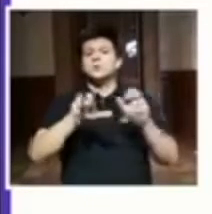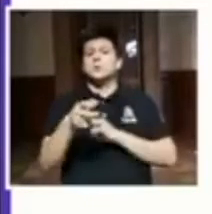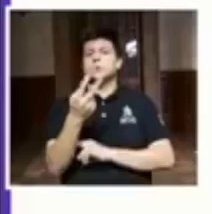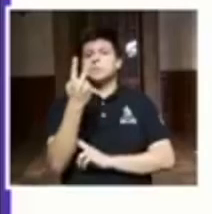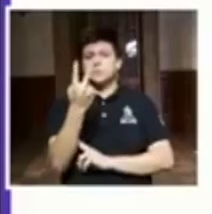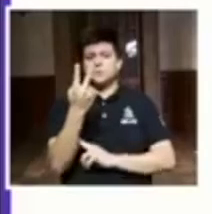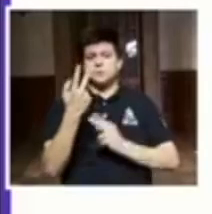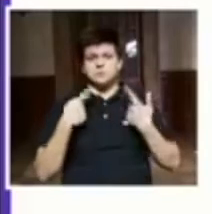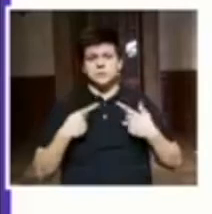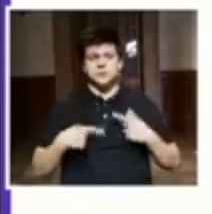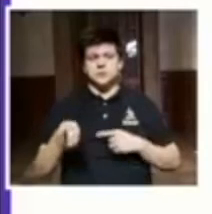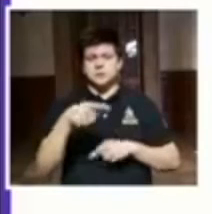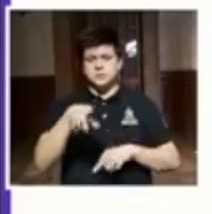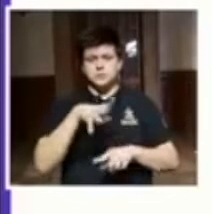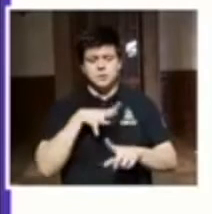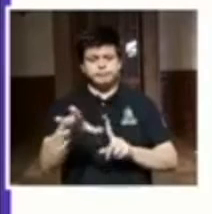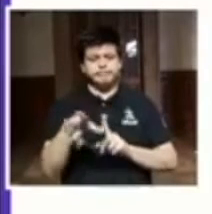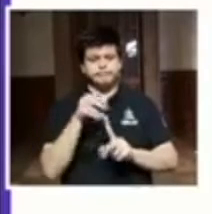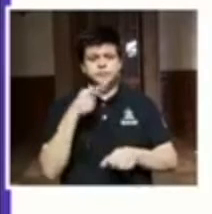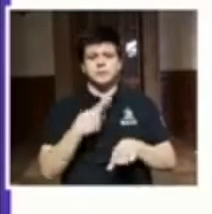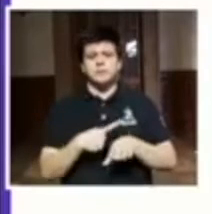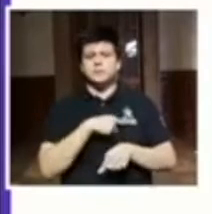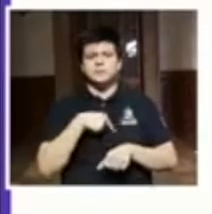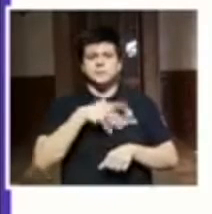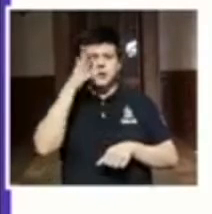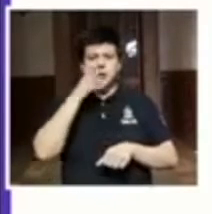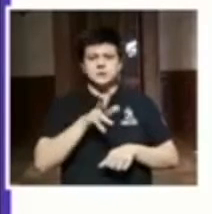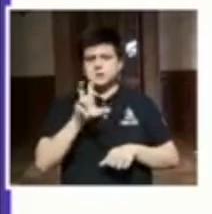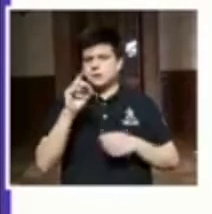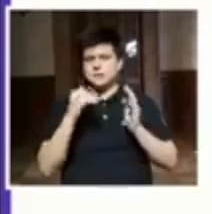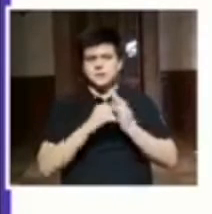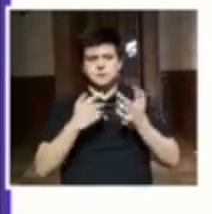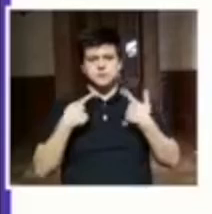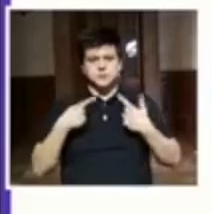pacientes con esta enfermedad ya casi llegamos a 30.000